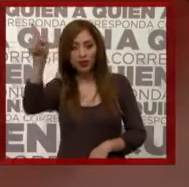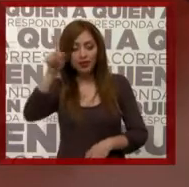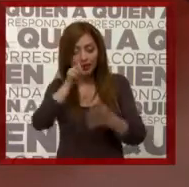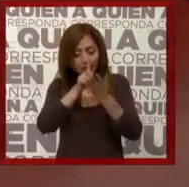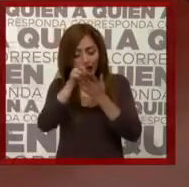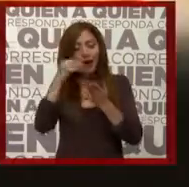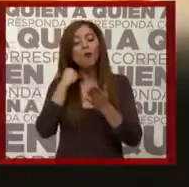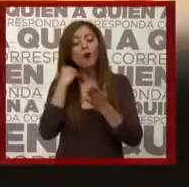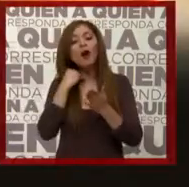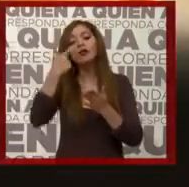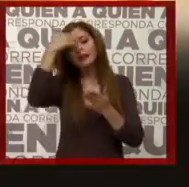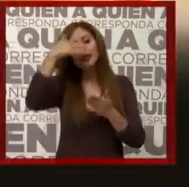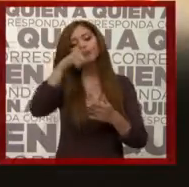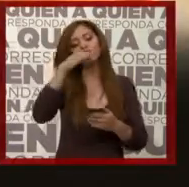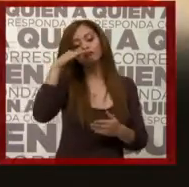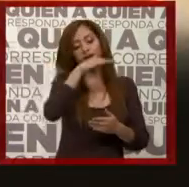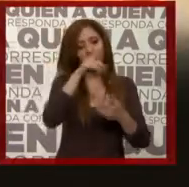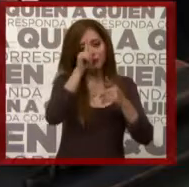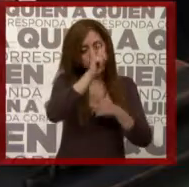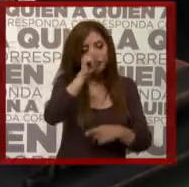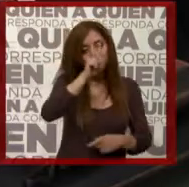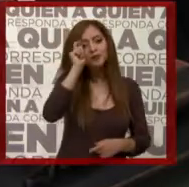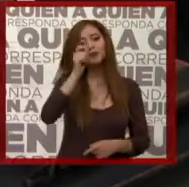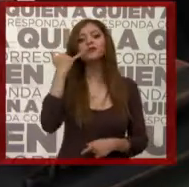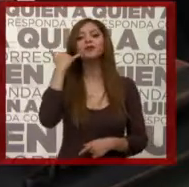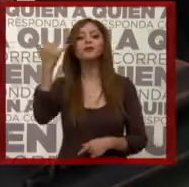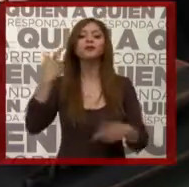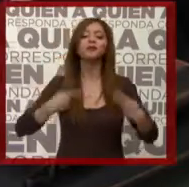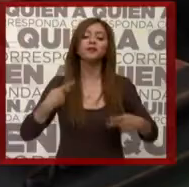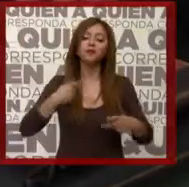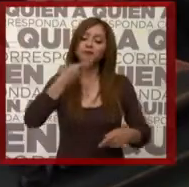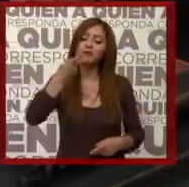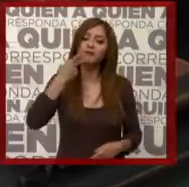manera gratuita. Marque a la línea ACUSE